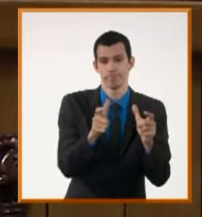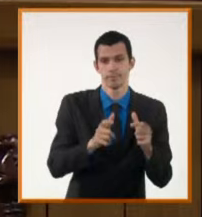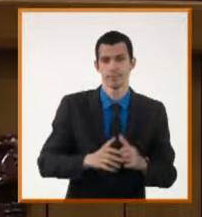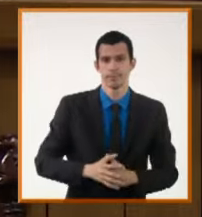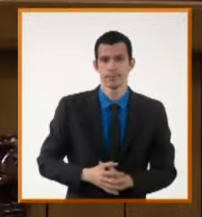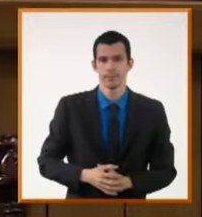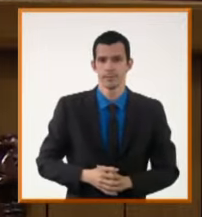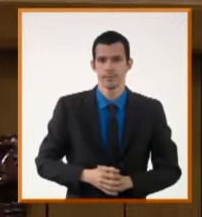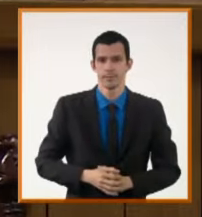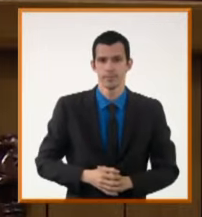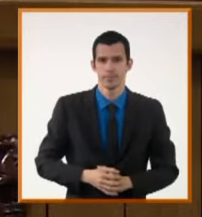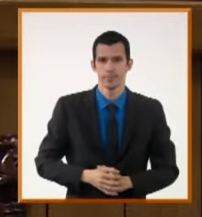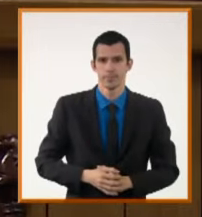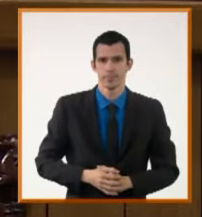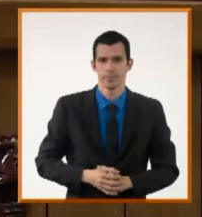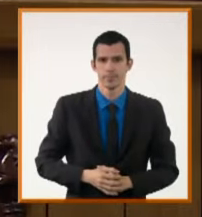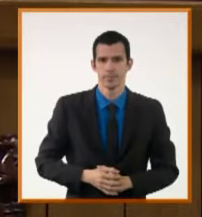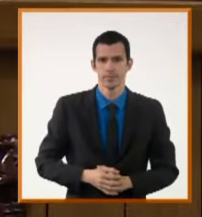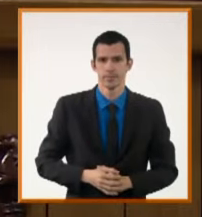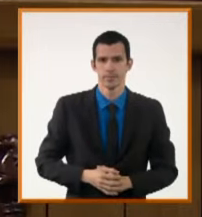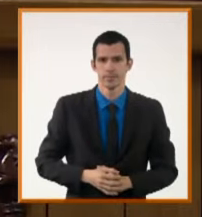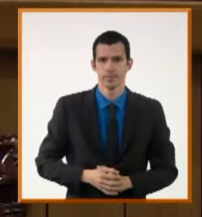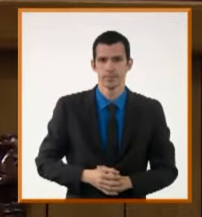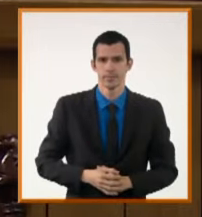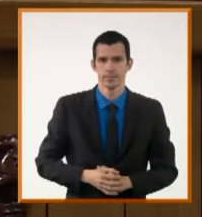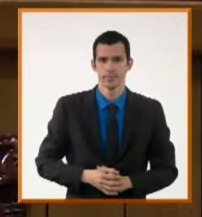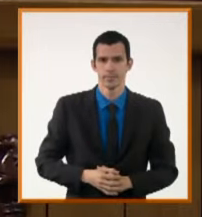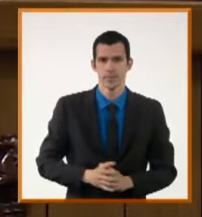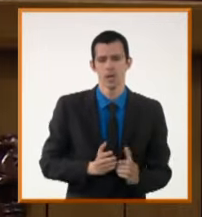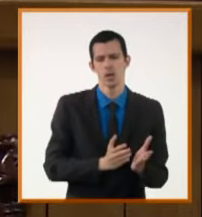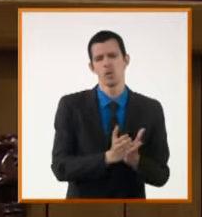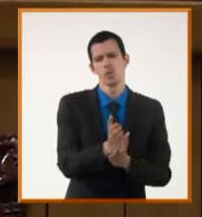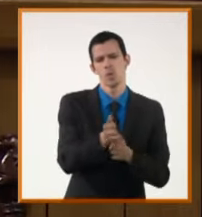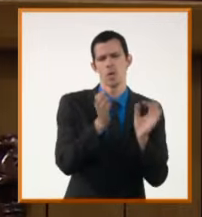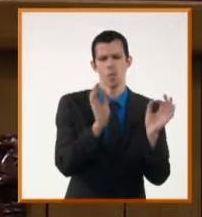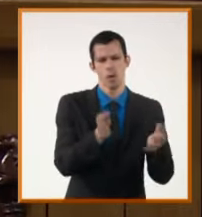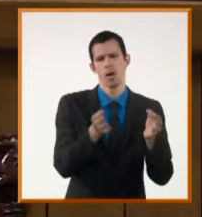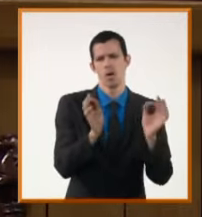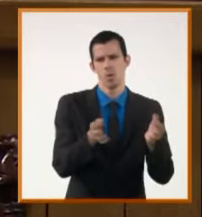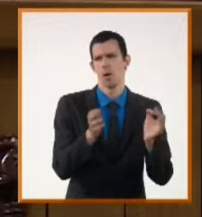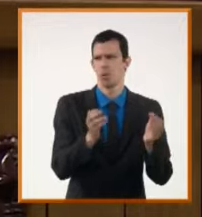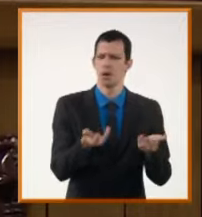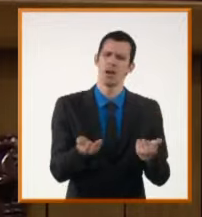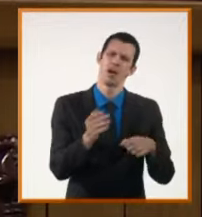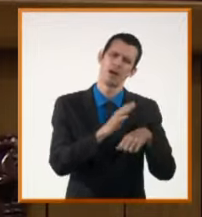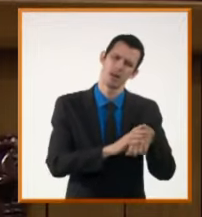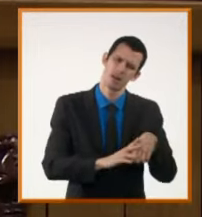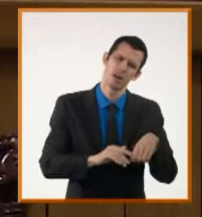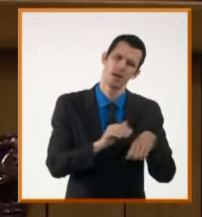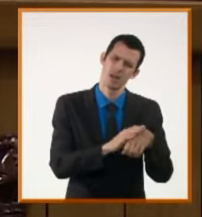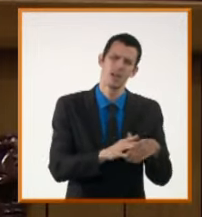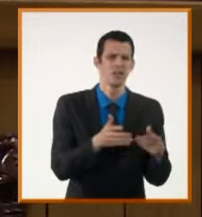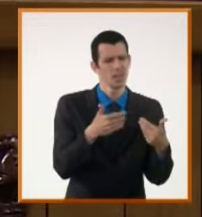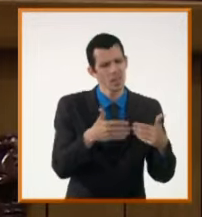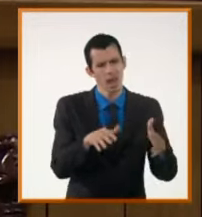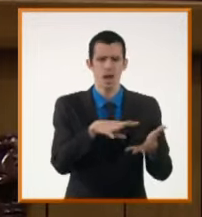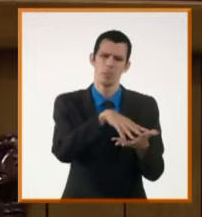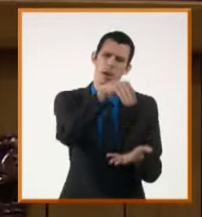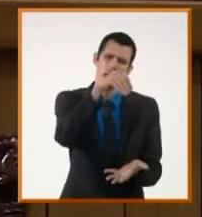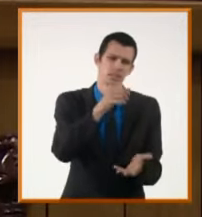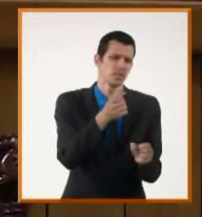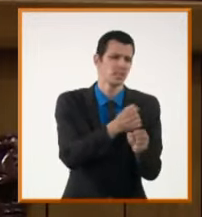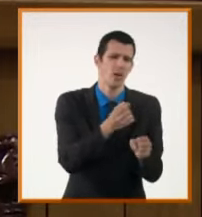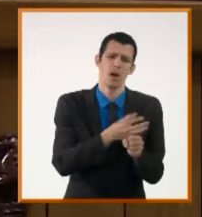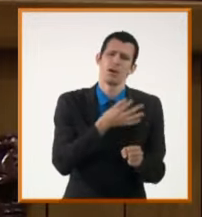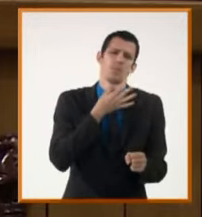Medidas tenemos que tomar y así hemos venido trabajando, por ahí está la ministra de Trabajo. La primera cuestión que nosotros tenemos que hacer es seguir generando